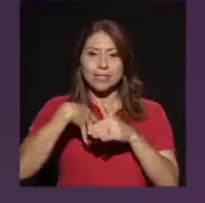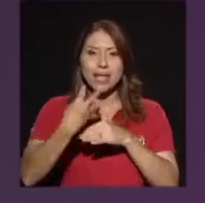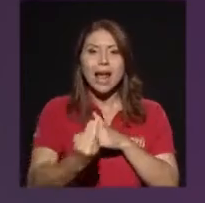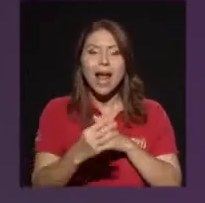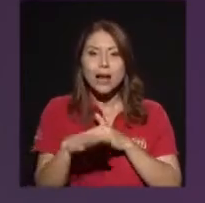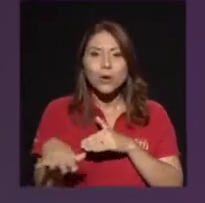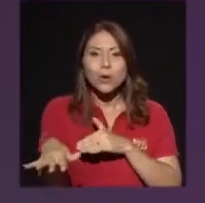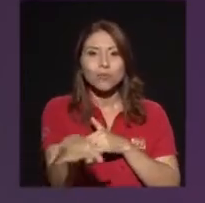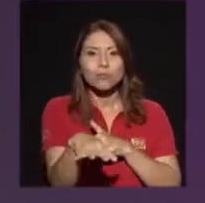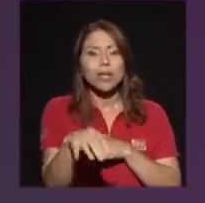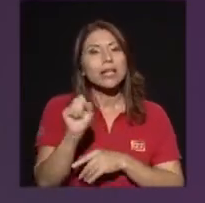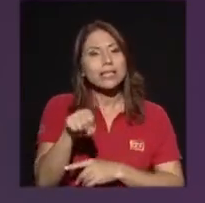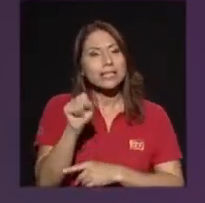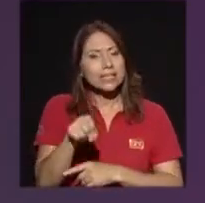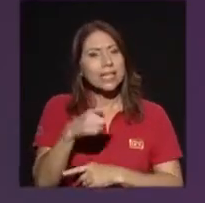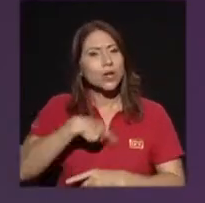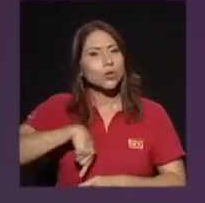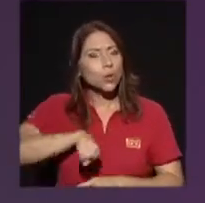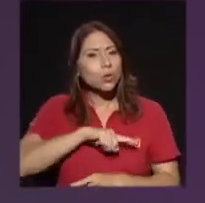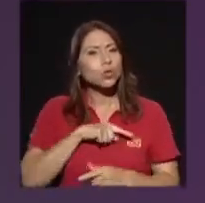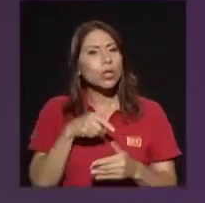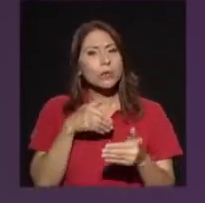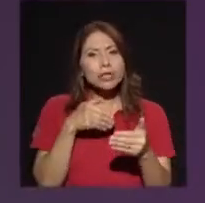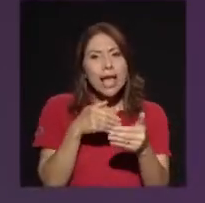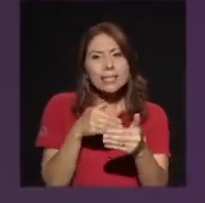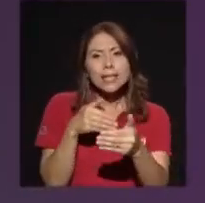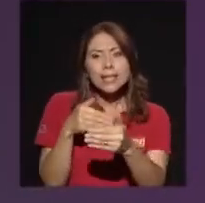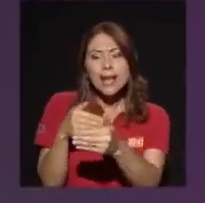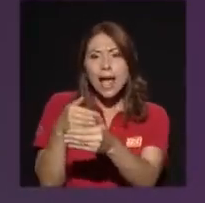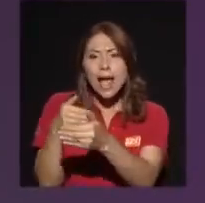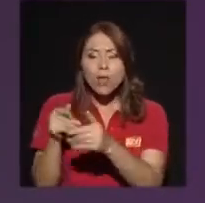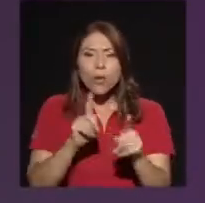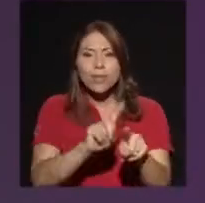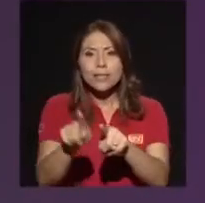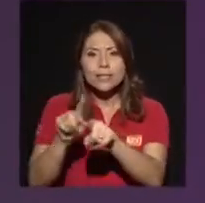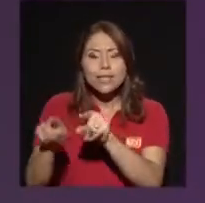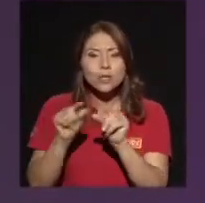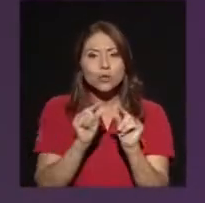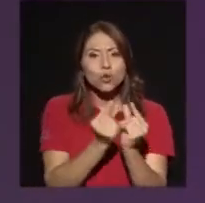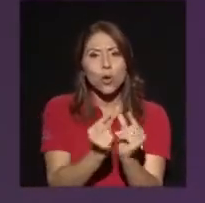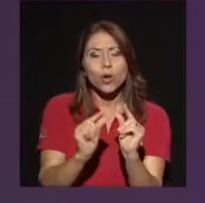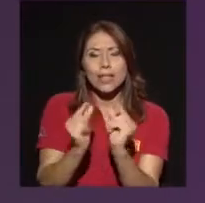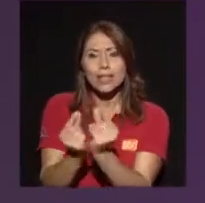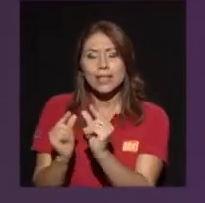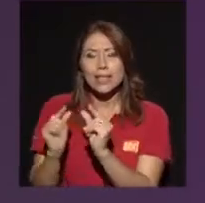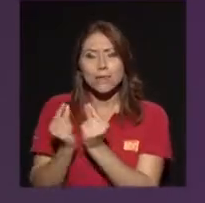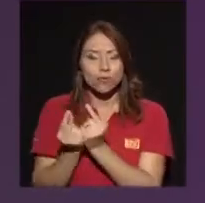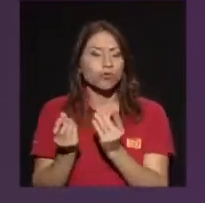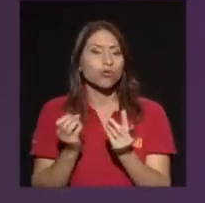sí nos hemos encontrado como o acercado a distintos colectivos